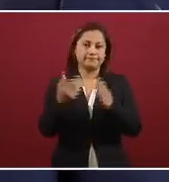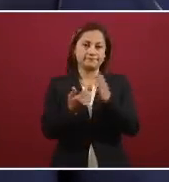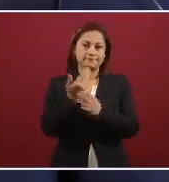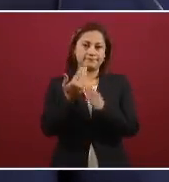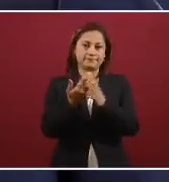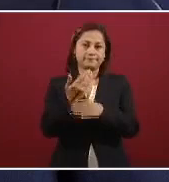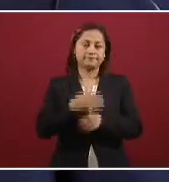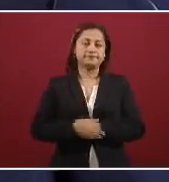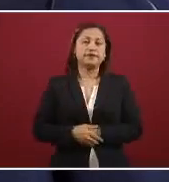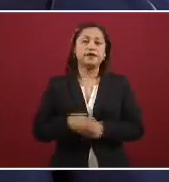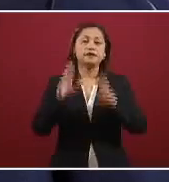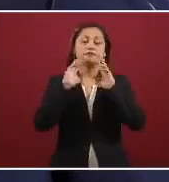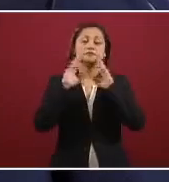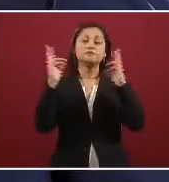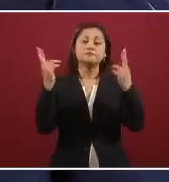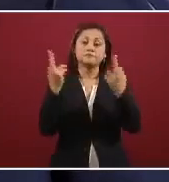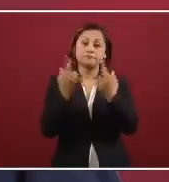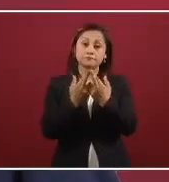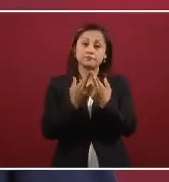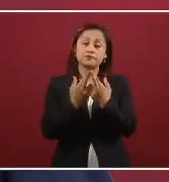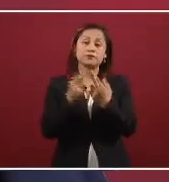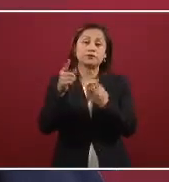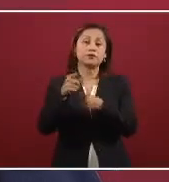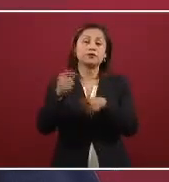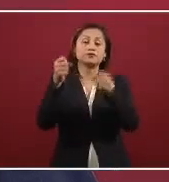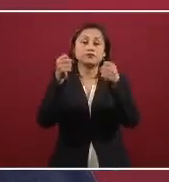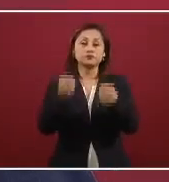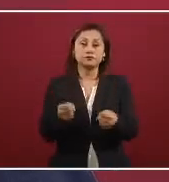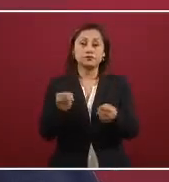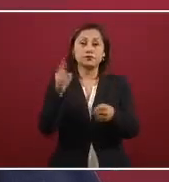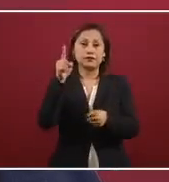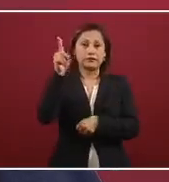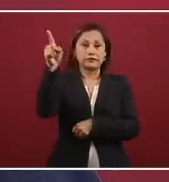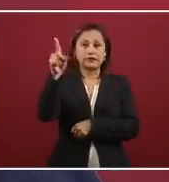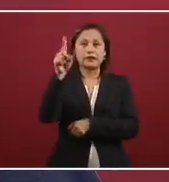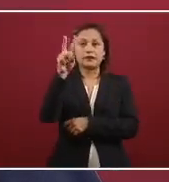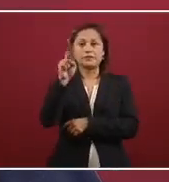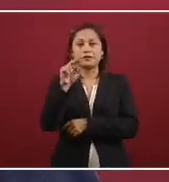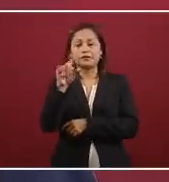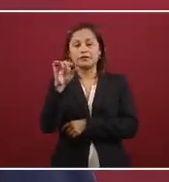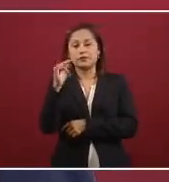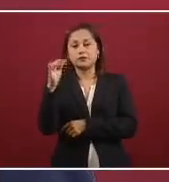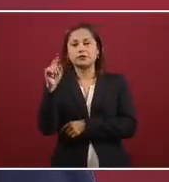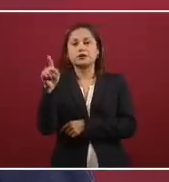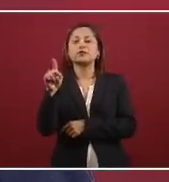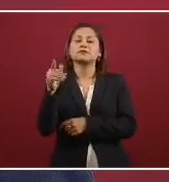la reunión de seguridad desde Villahermosa y la conferencia.